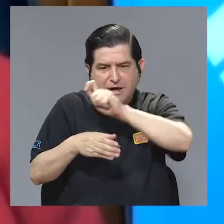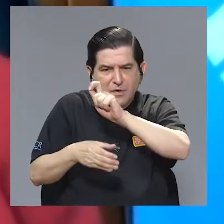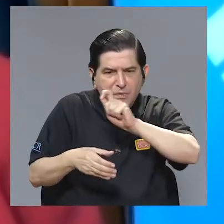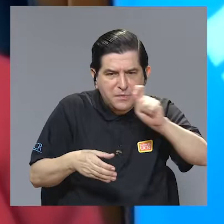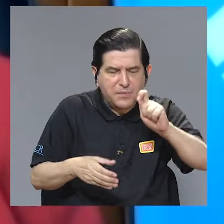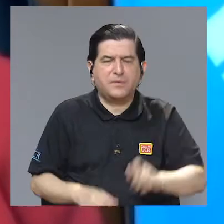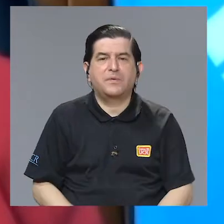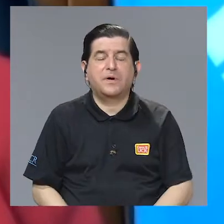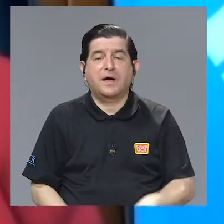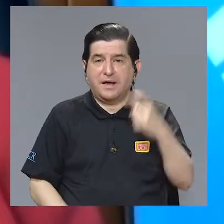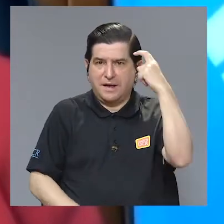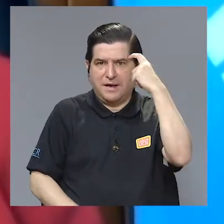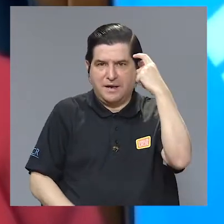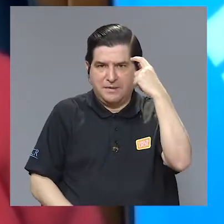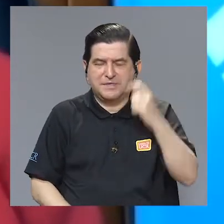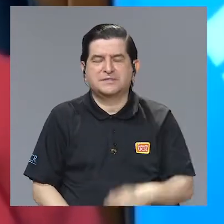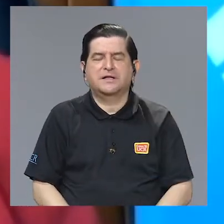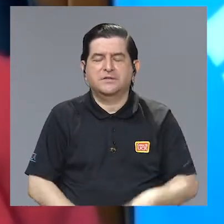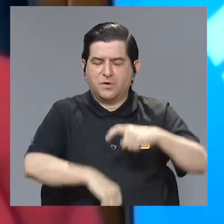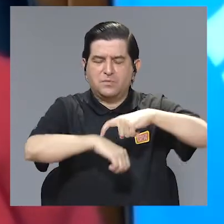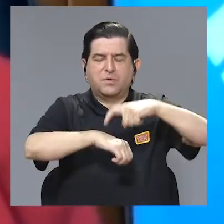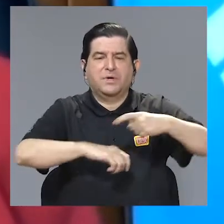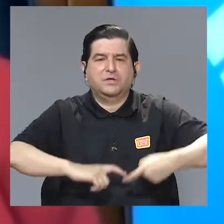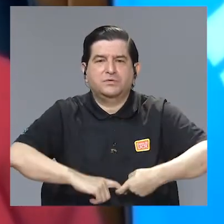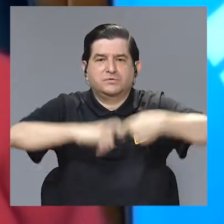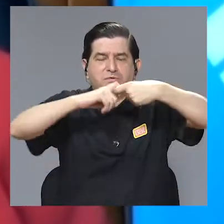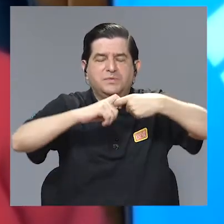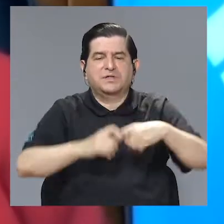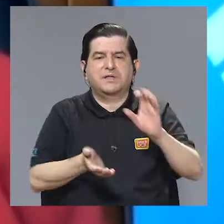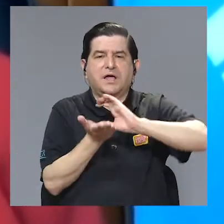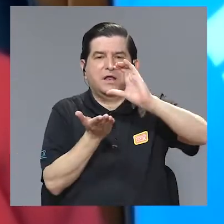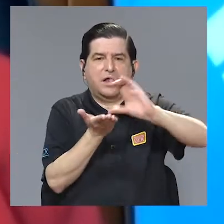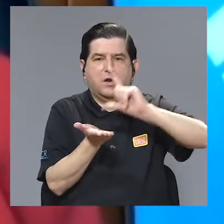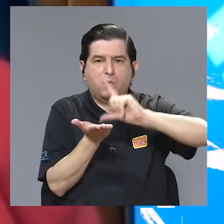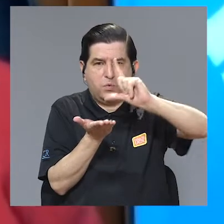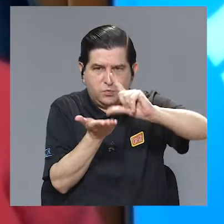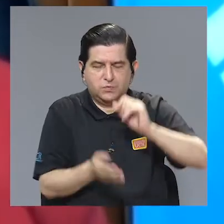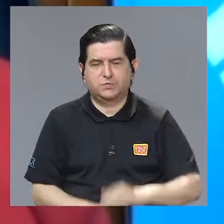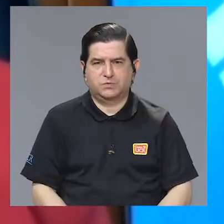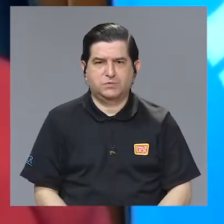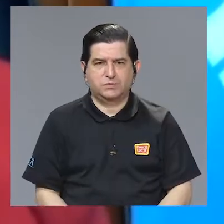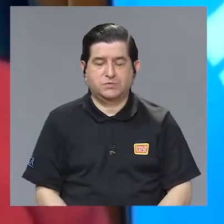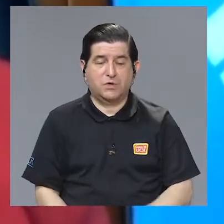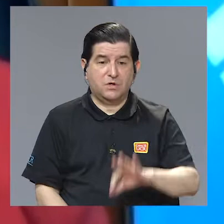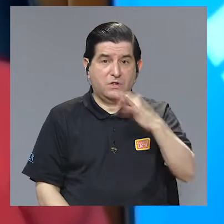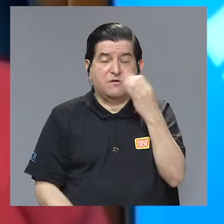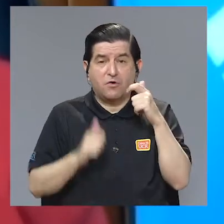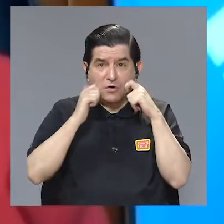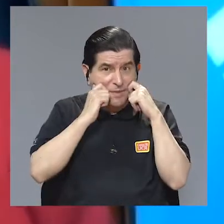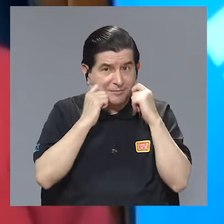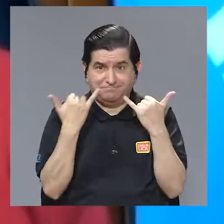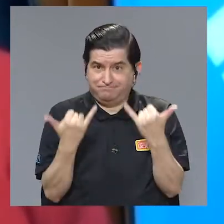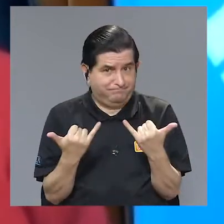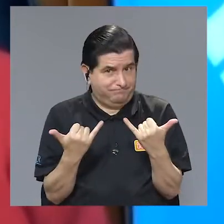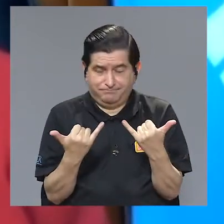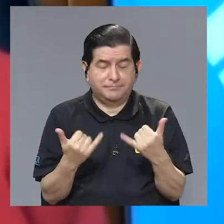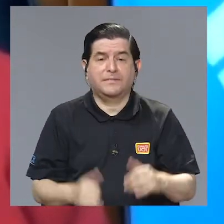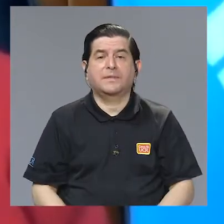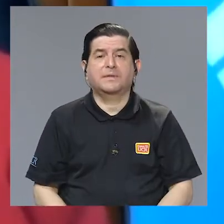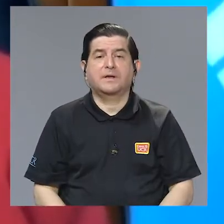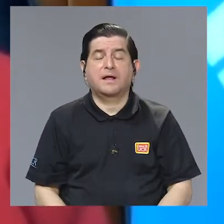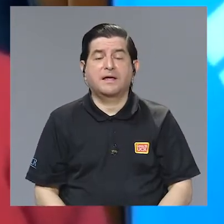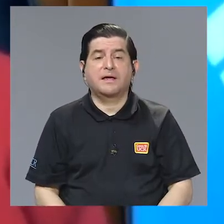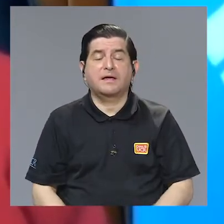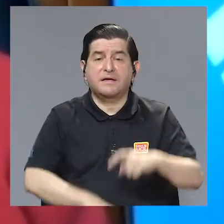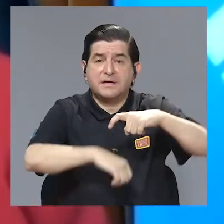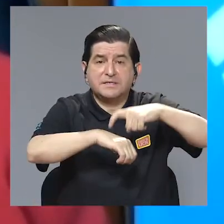virtud de la suspensión que hubo el año pasado del curso lectivo de la modalidad presencial. Se